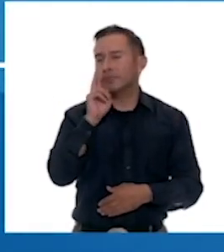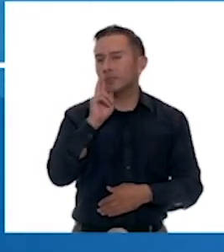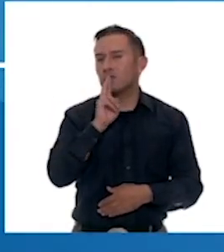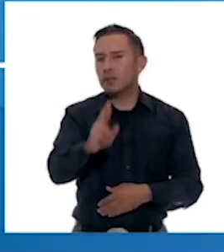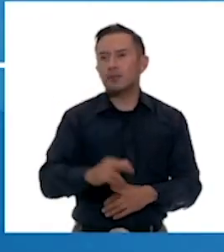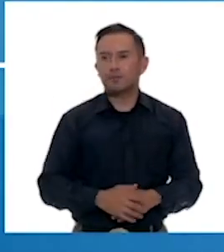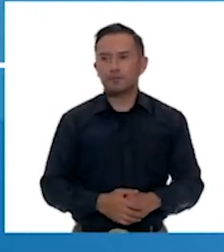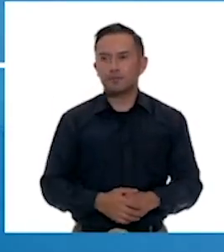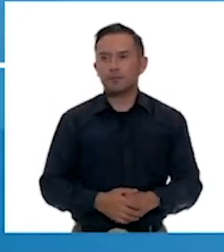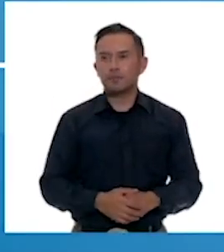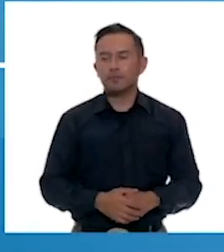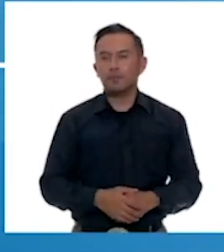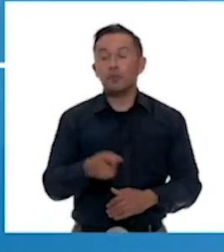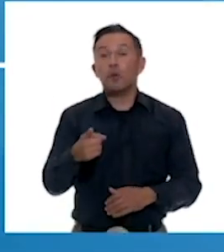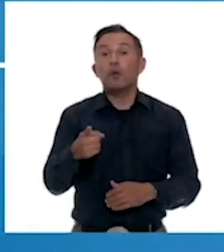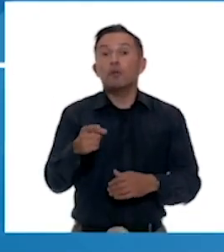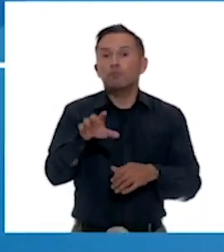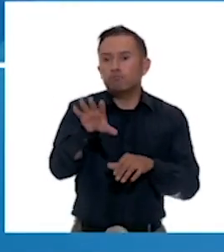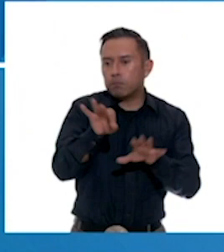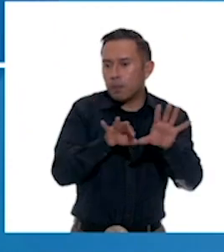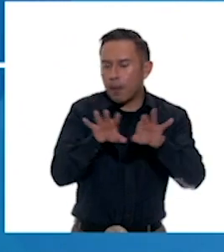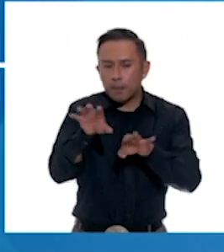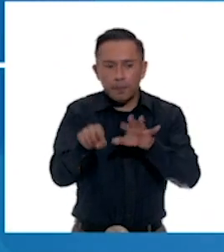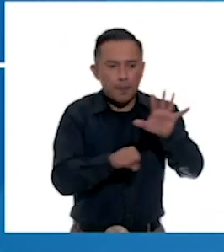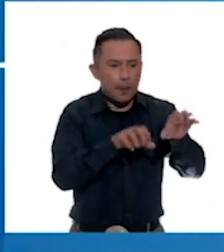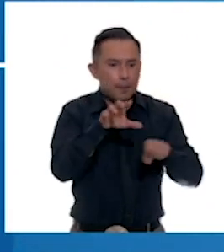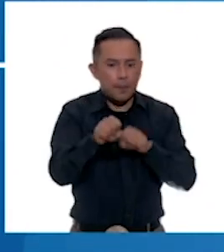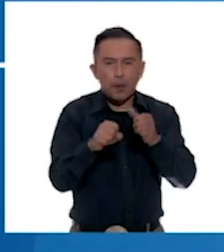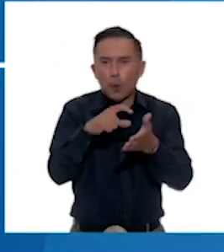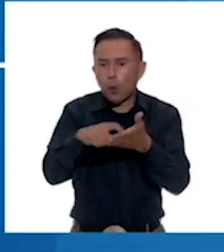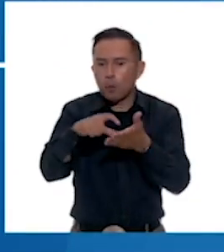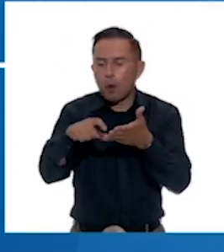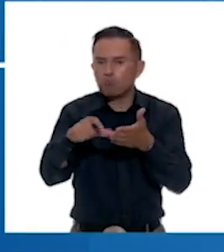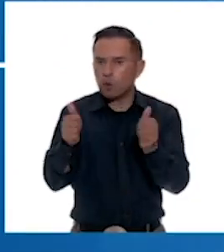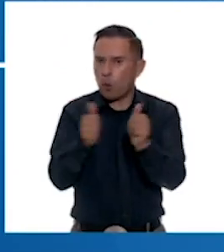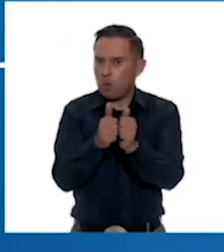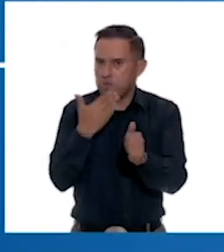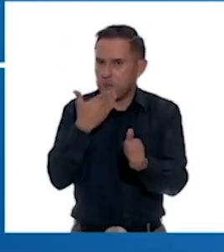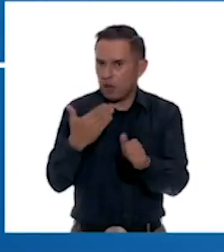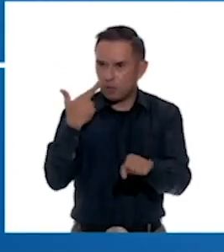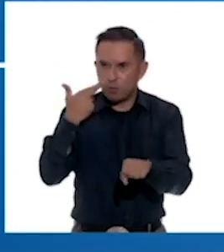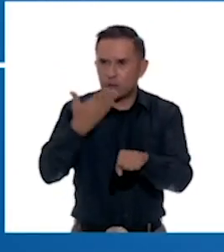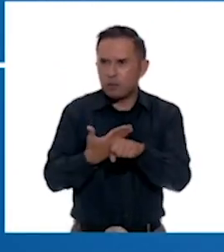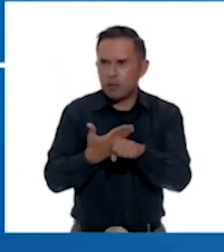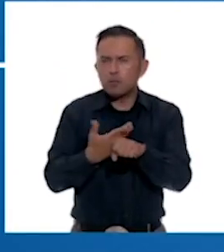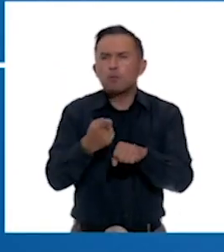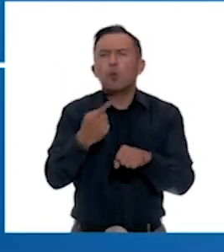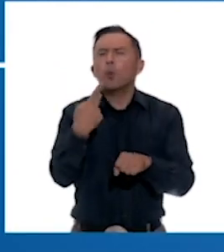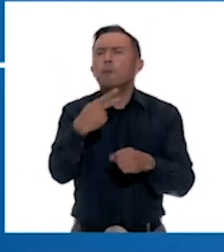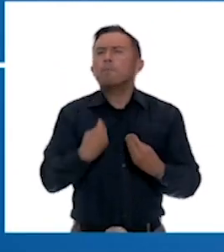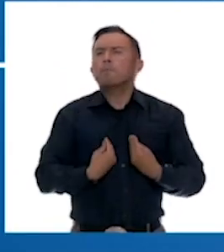consumo responsable y cómo puedes aplicarlo en tu vida cotidiana?